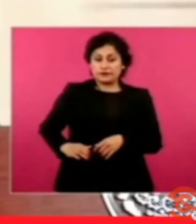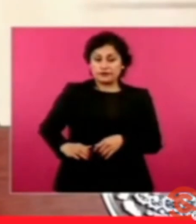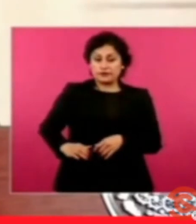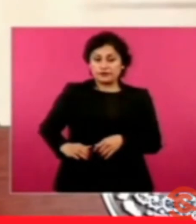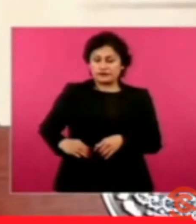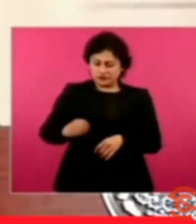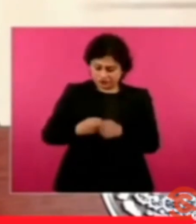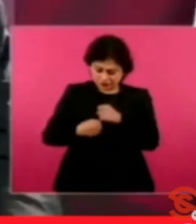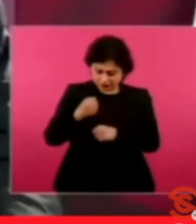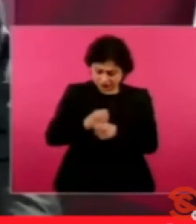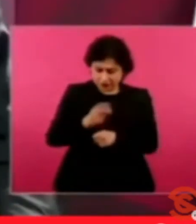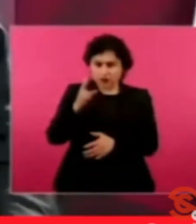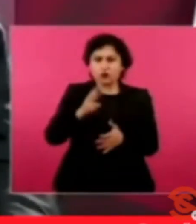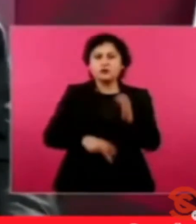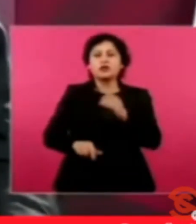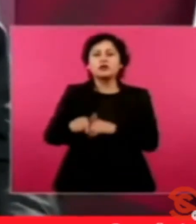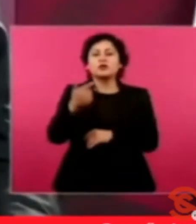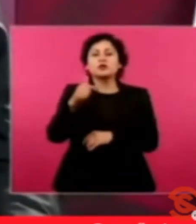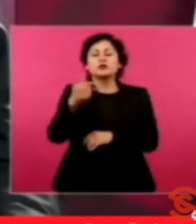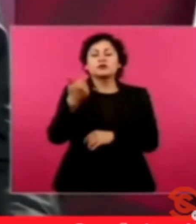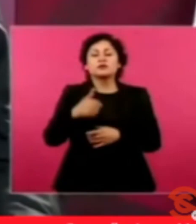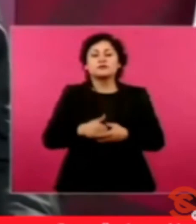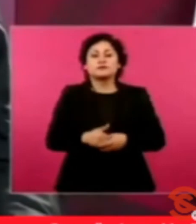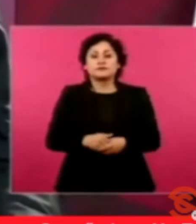el 2012